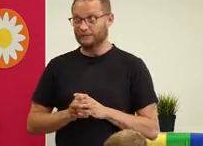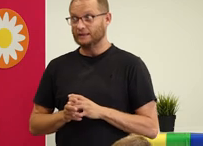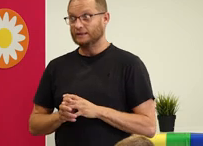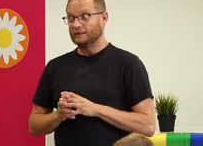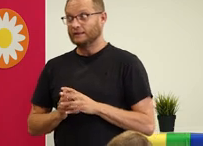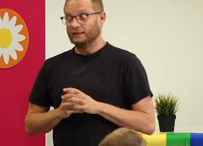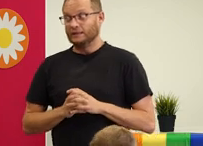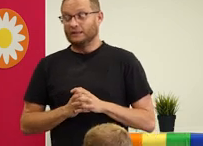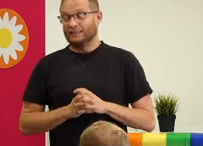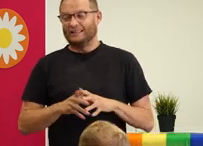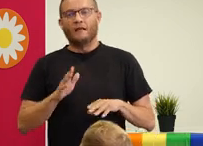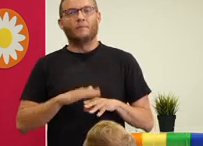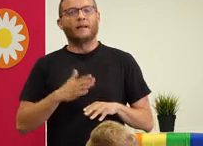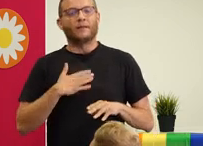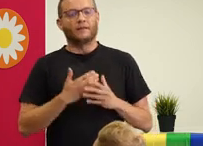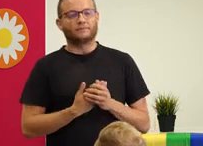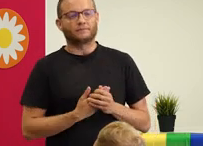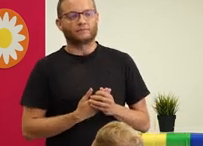mí,